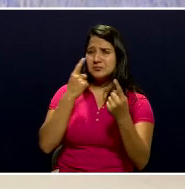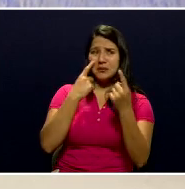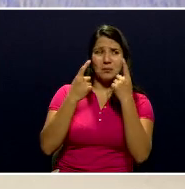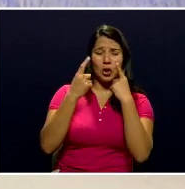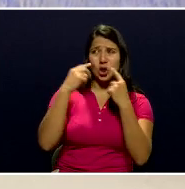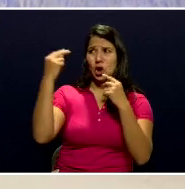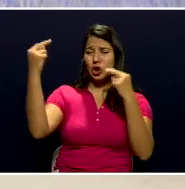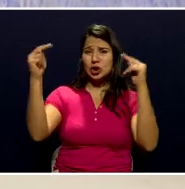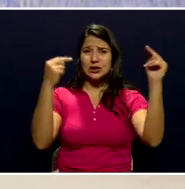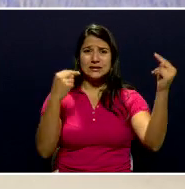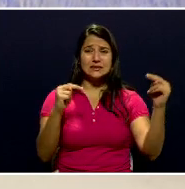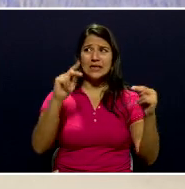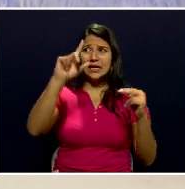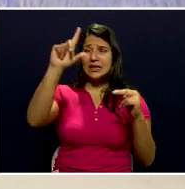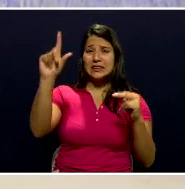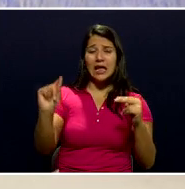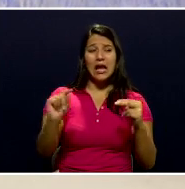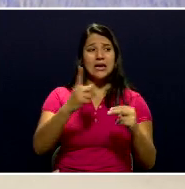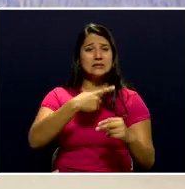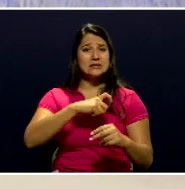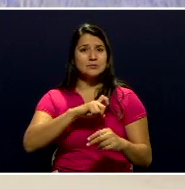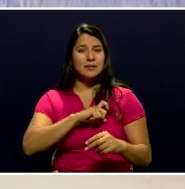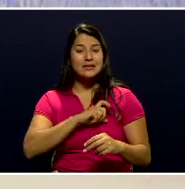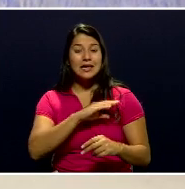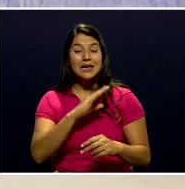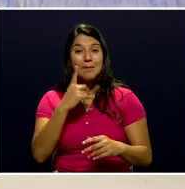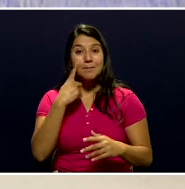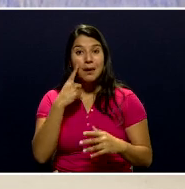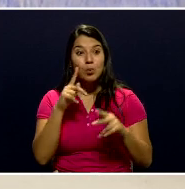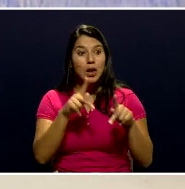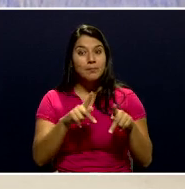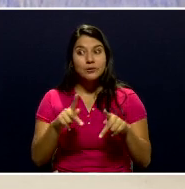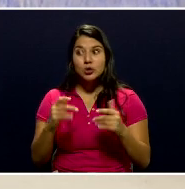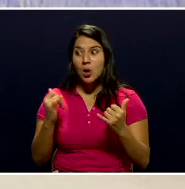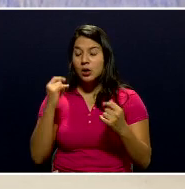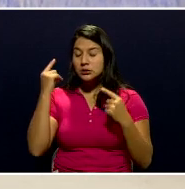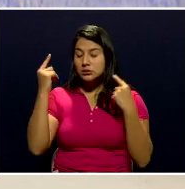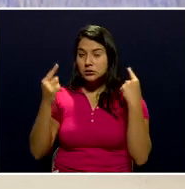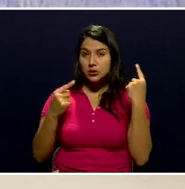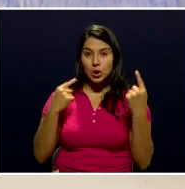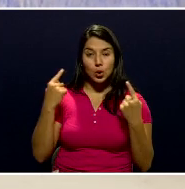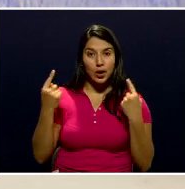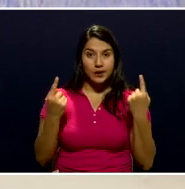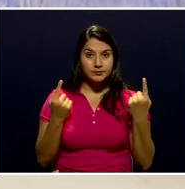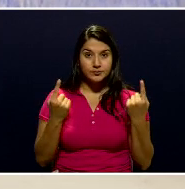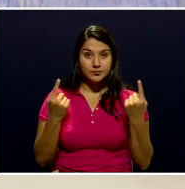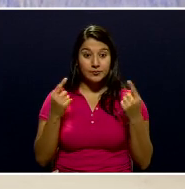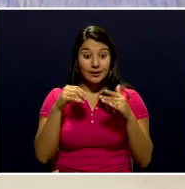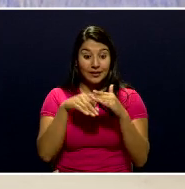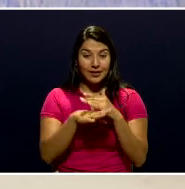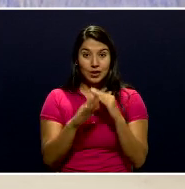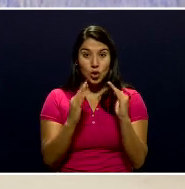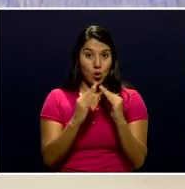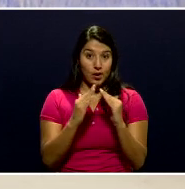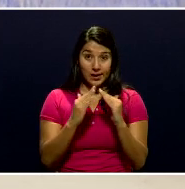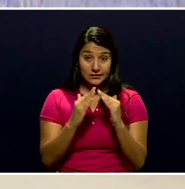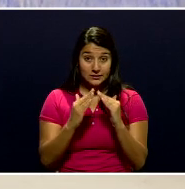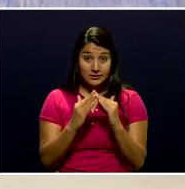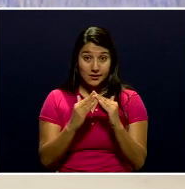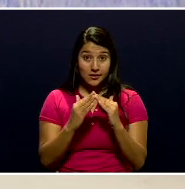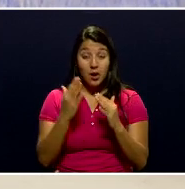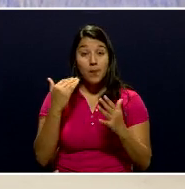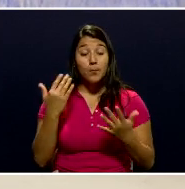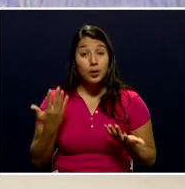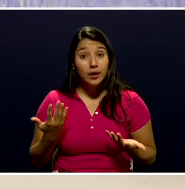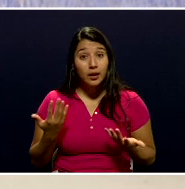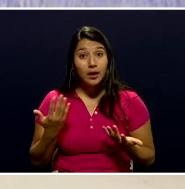Italia, noticias de España, en donde la gente está loca en sus viviendas urbanas,